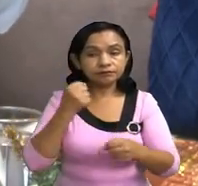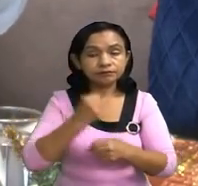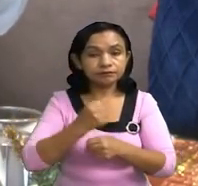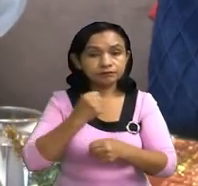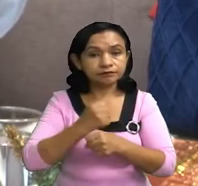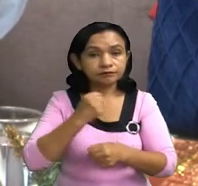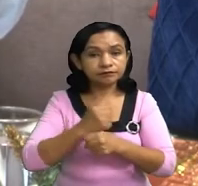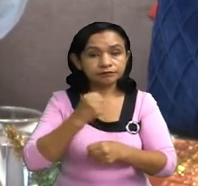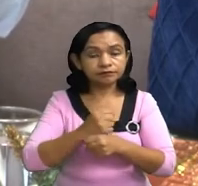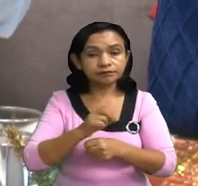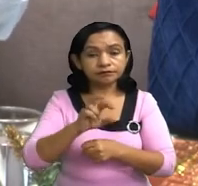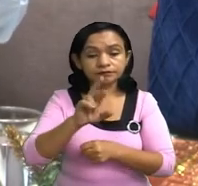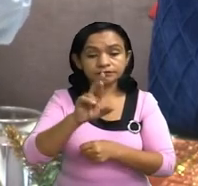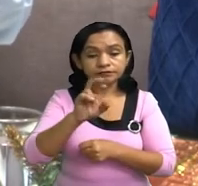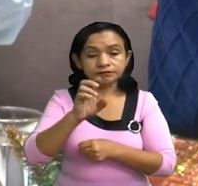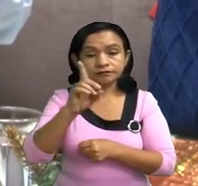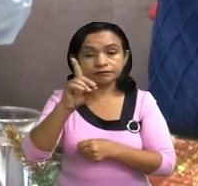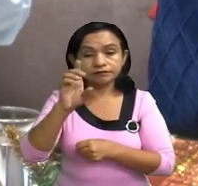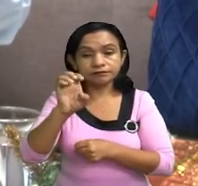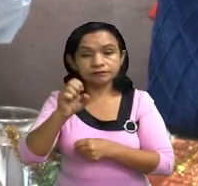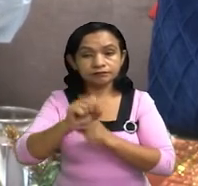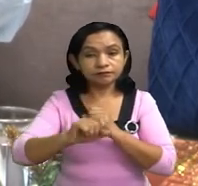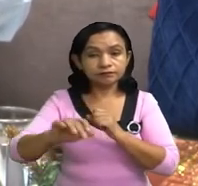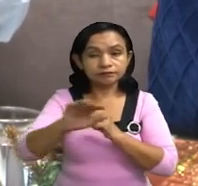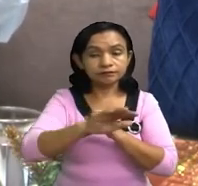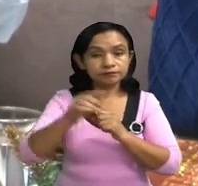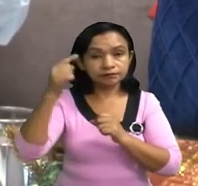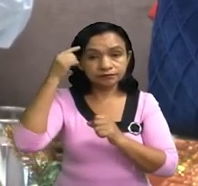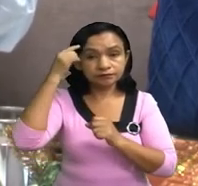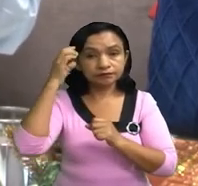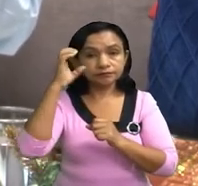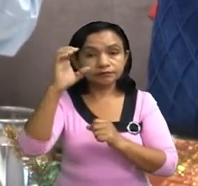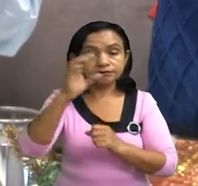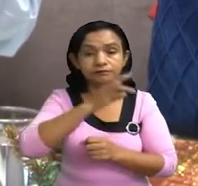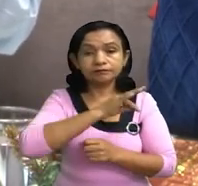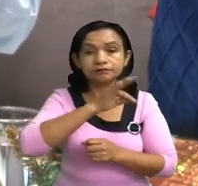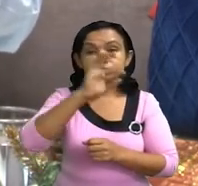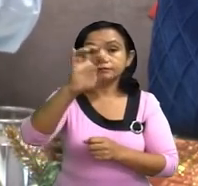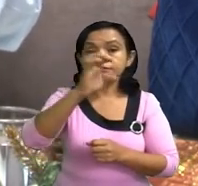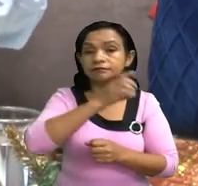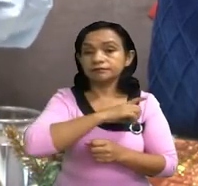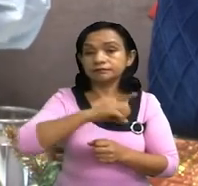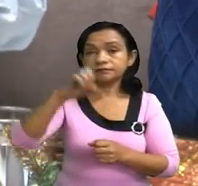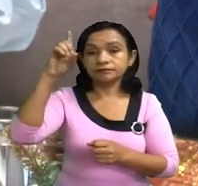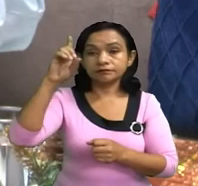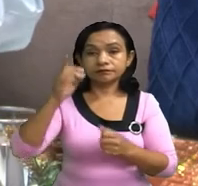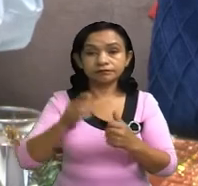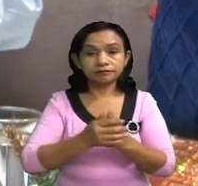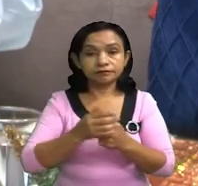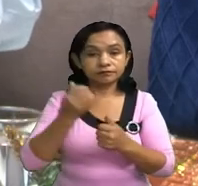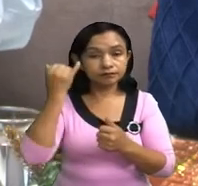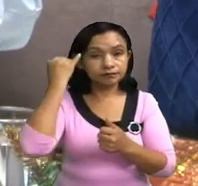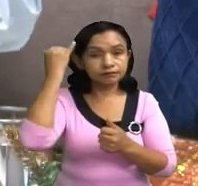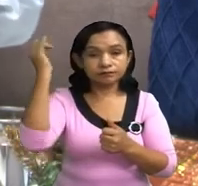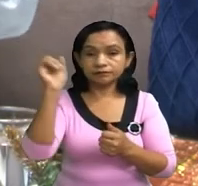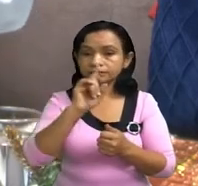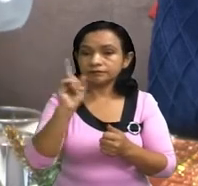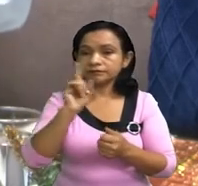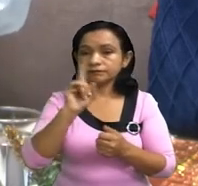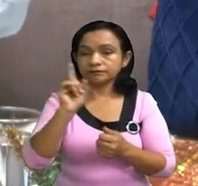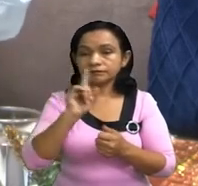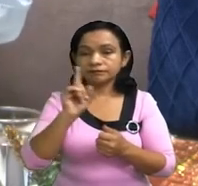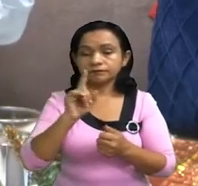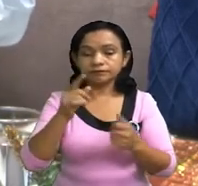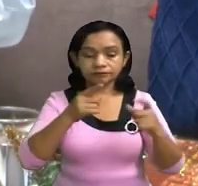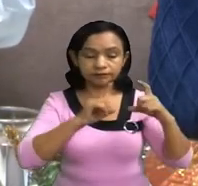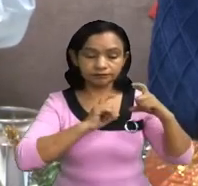trabajar en las redes, pero para creer y tener la fe en Dios, no necesito ser intelectual, porque esa ha